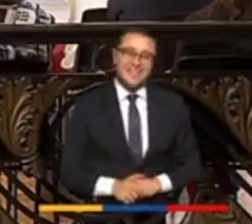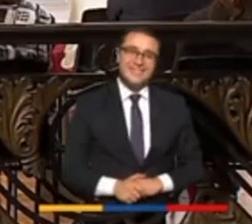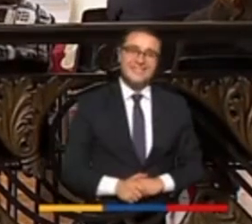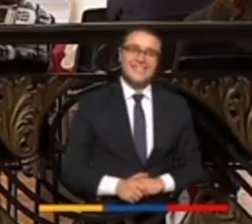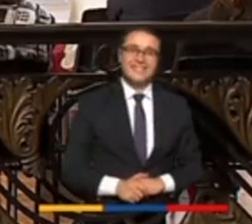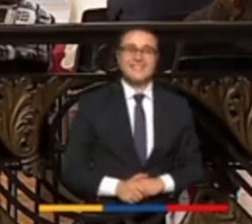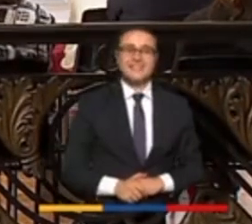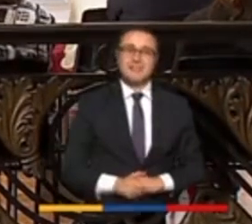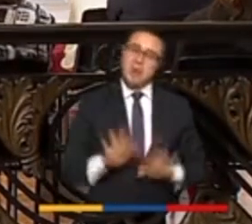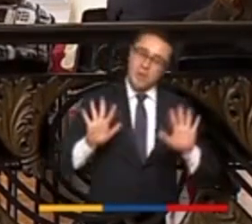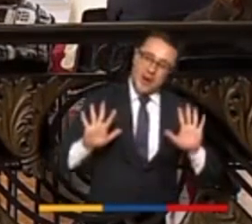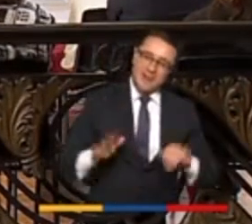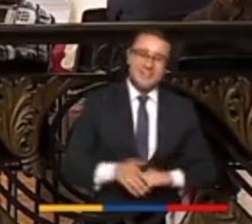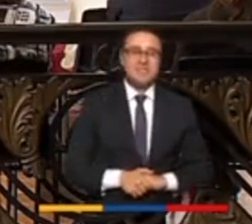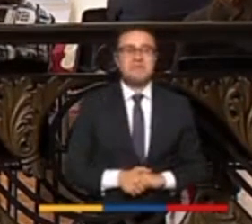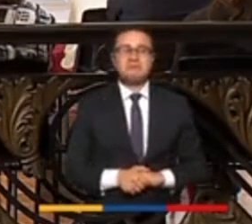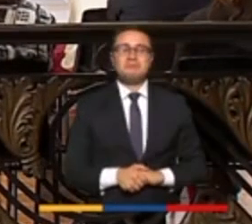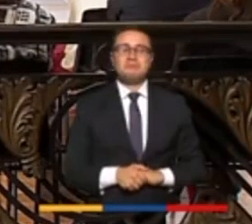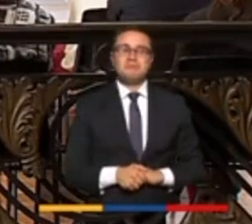Vale.